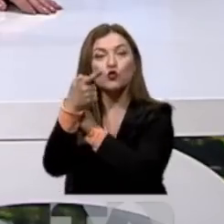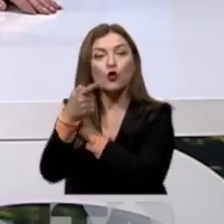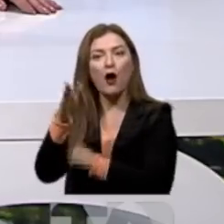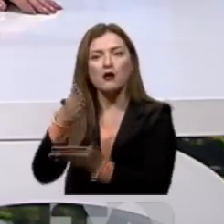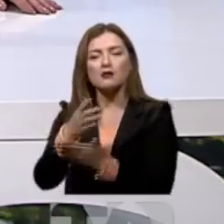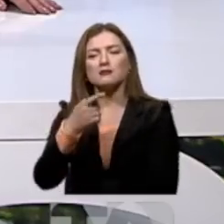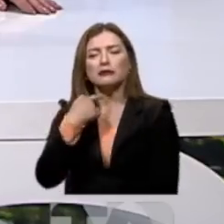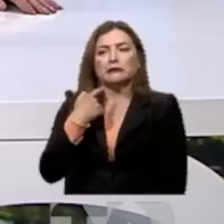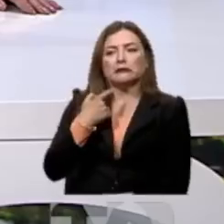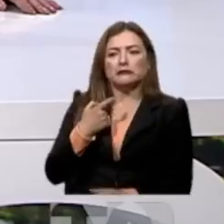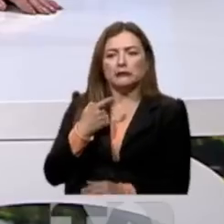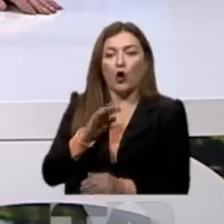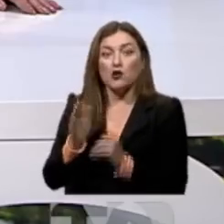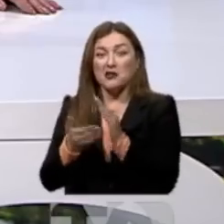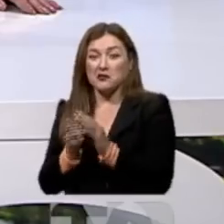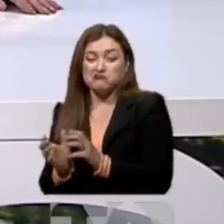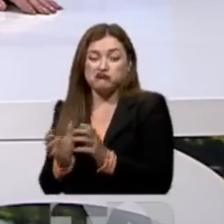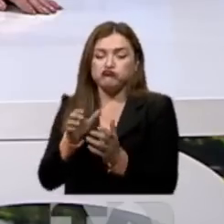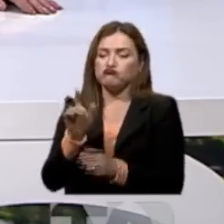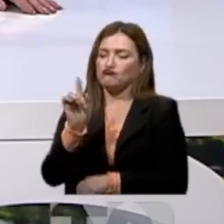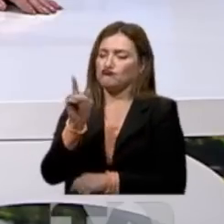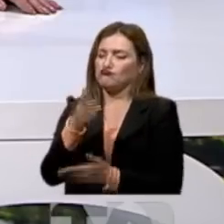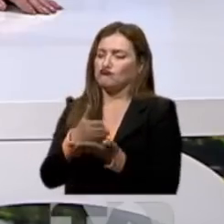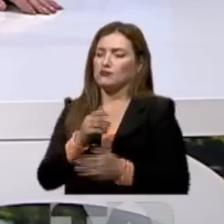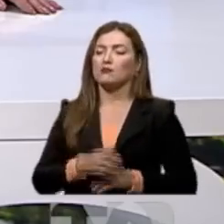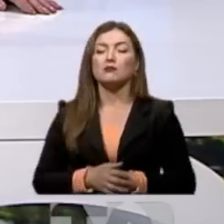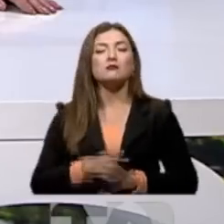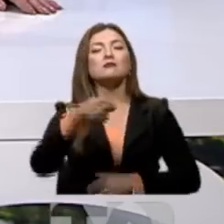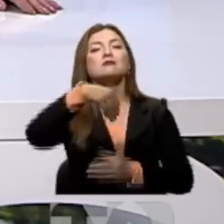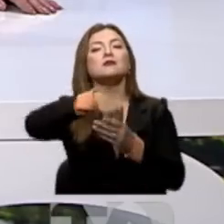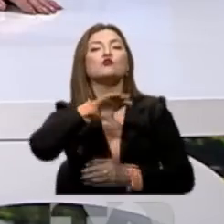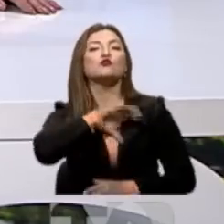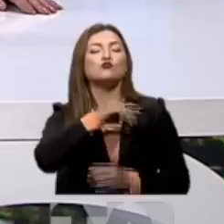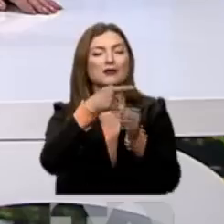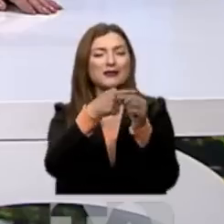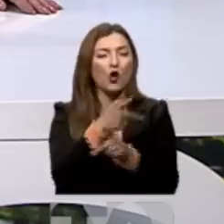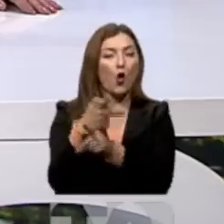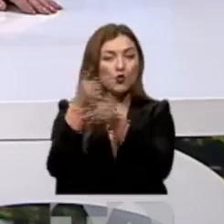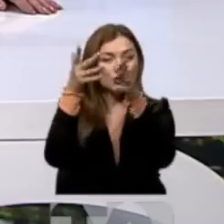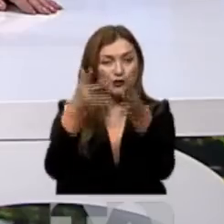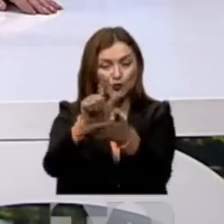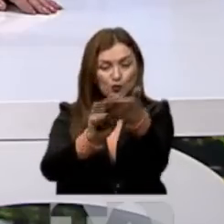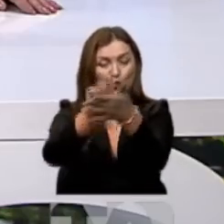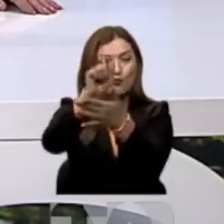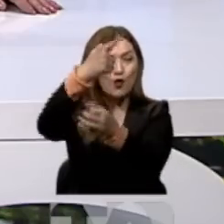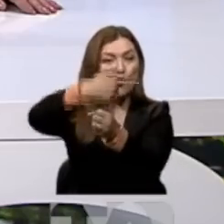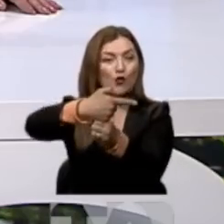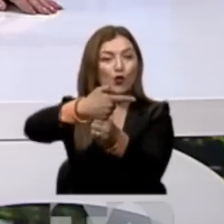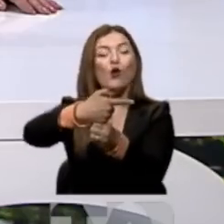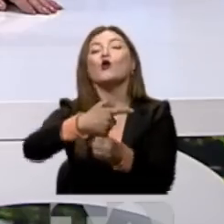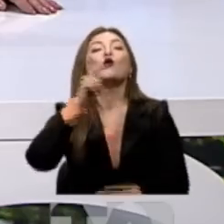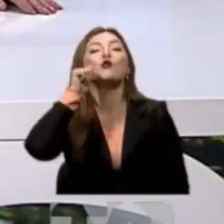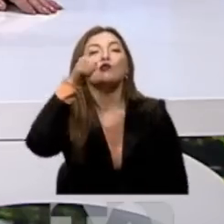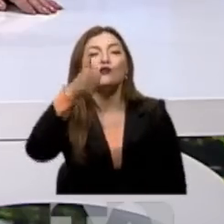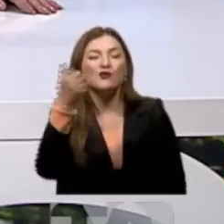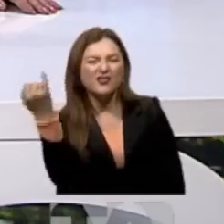parte positiva de esto, es que fue aprobada la ordenanza verde azul en el municipio de Quito y con esto se va a crear una sola